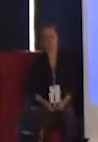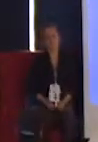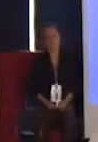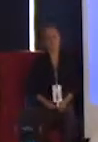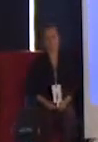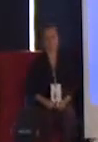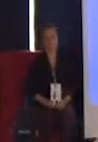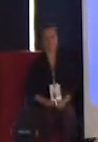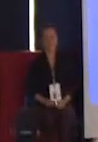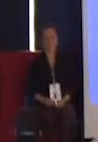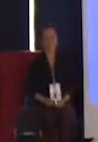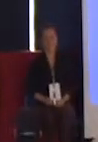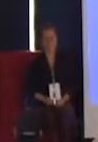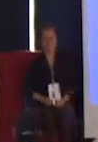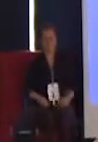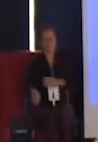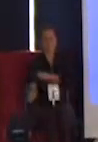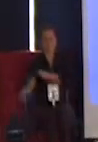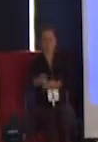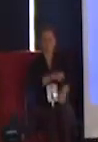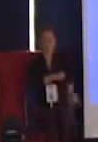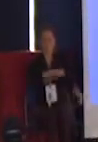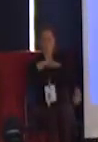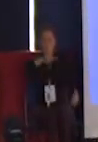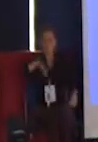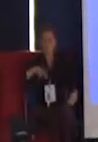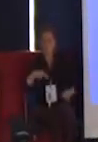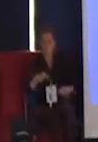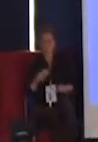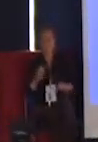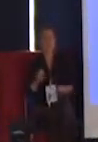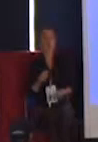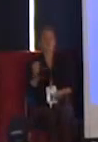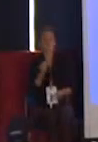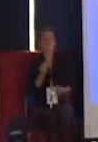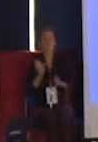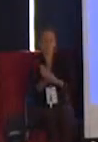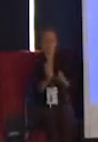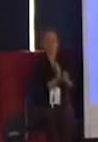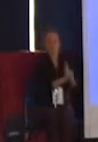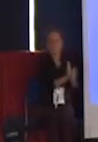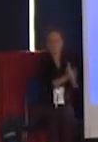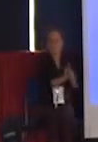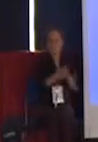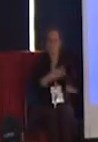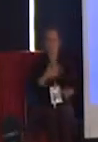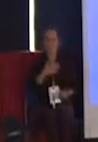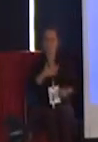discapacidad es ecuatoriana. O sea, yo salí herido para Ecuador, salí herido del país, volado la pierna izquierda.